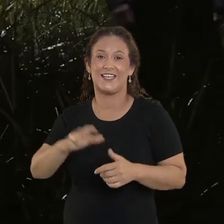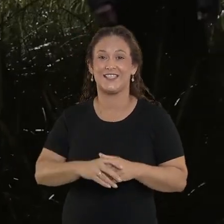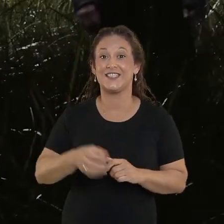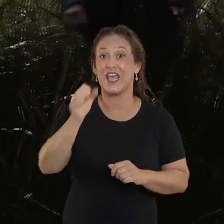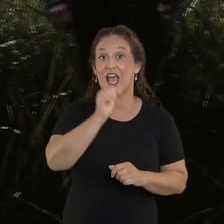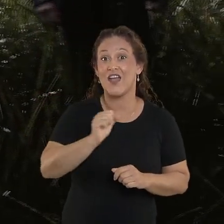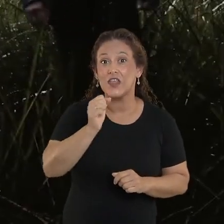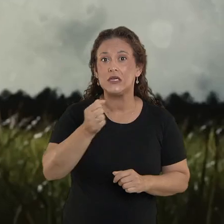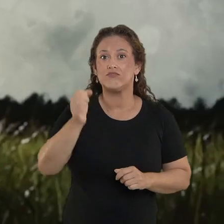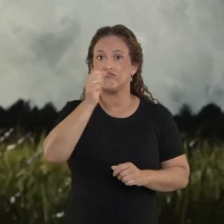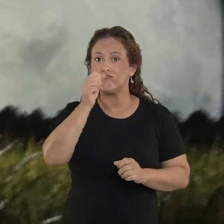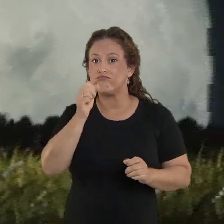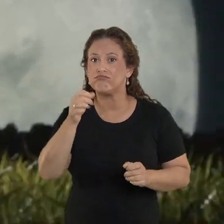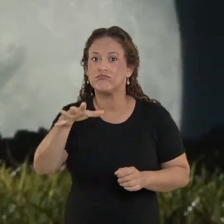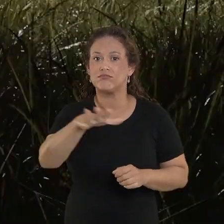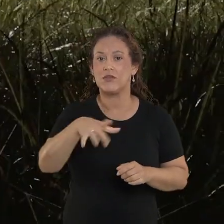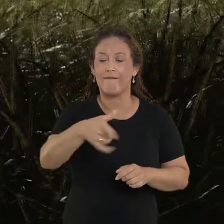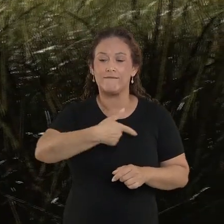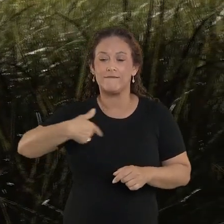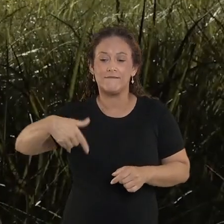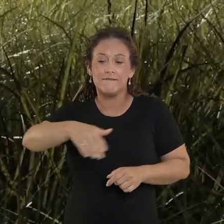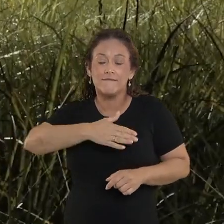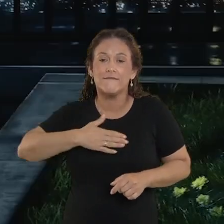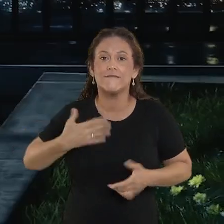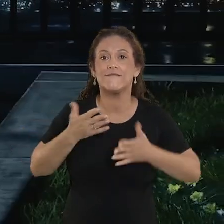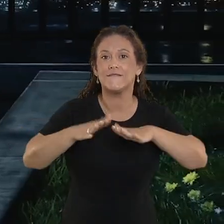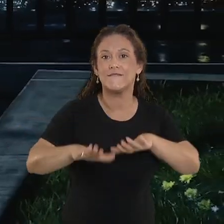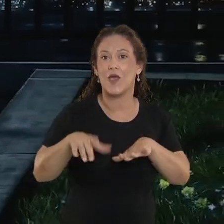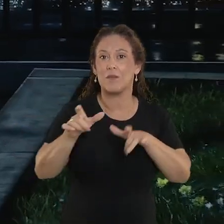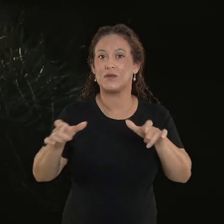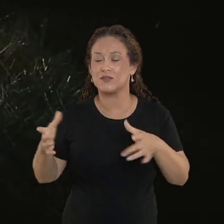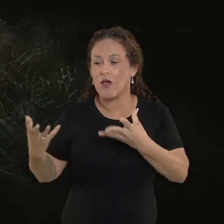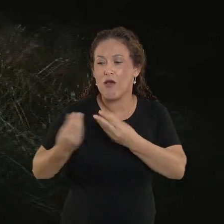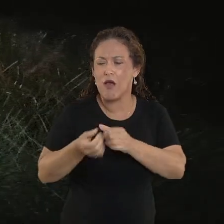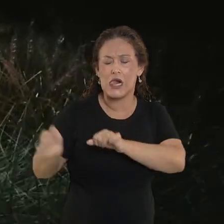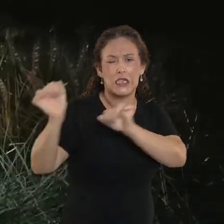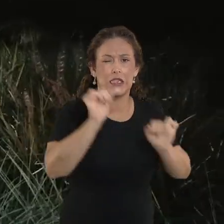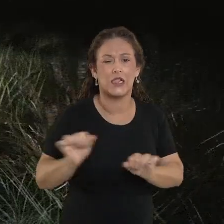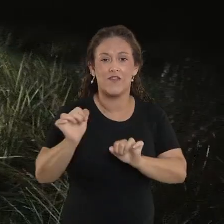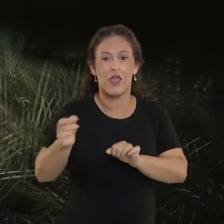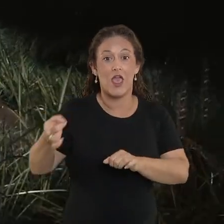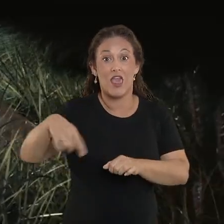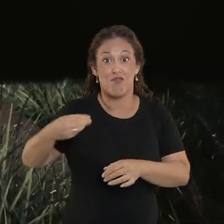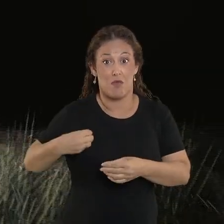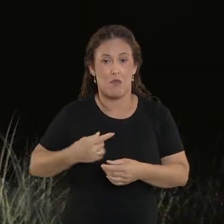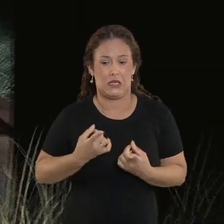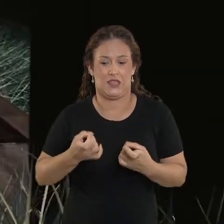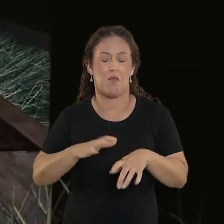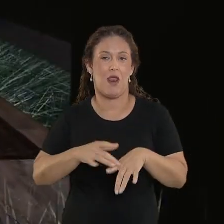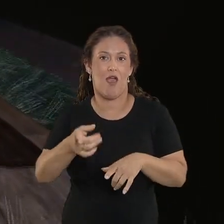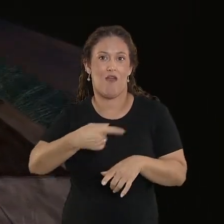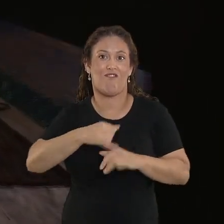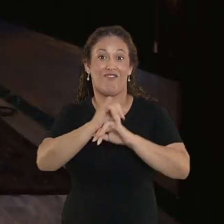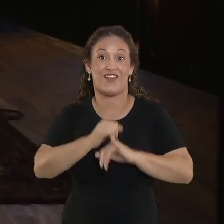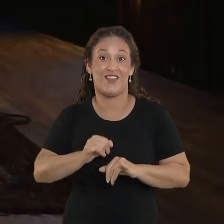Legendary. Una canción con cantos al lugar en el que queremos estar, rodeados de aquellos que nos defenderán y con los que